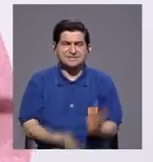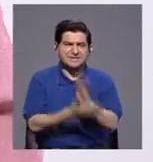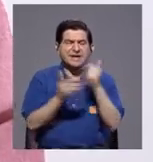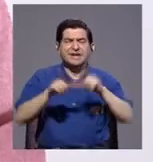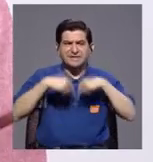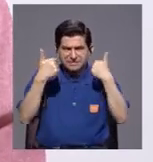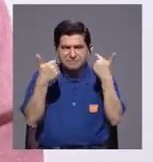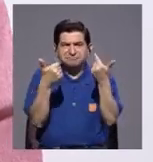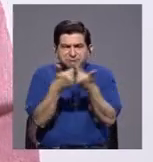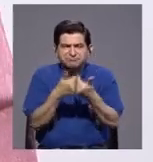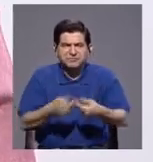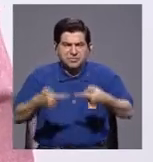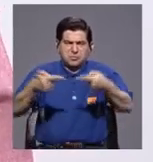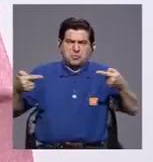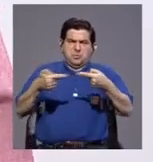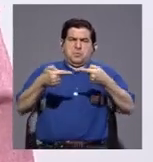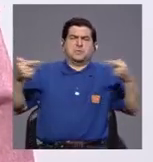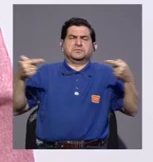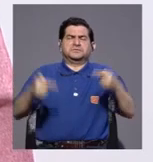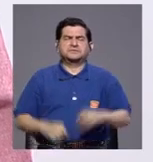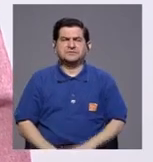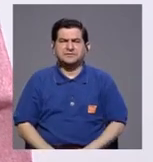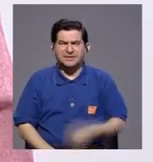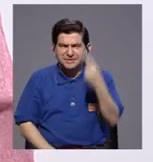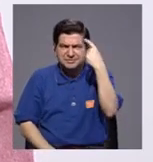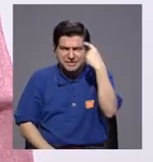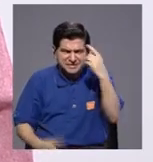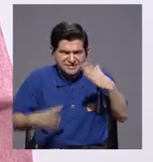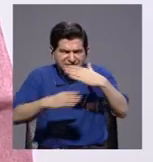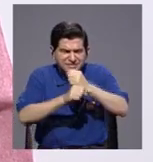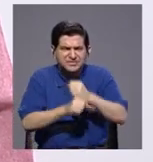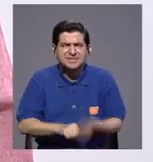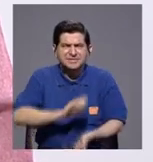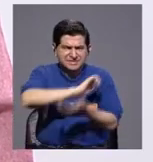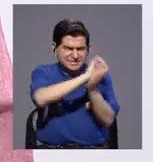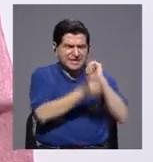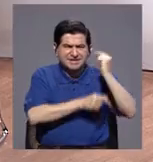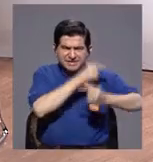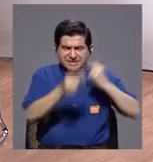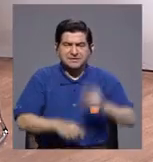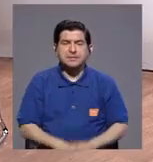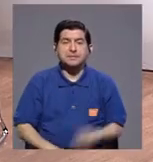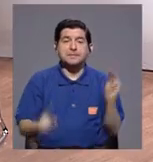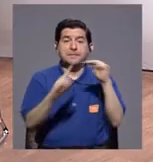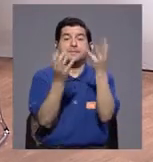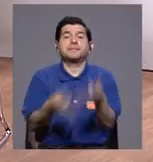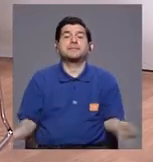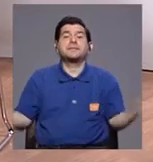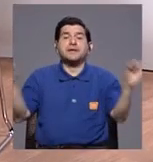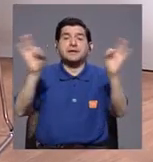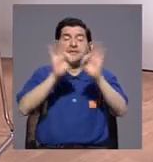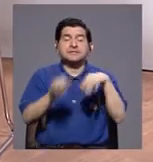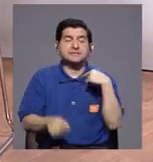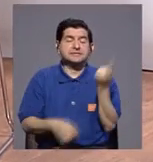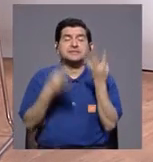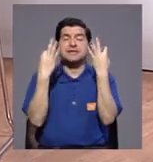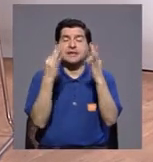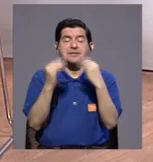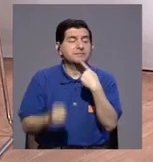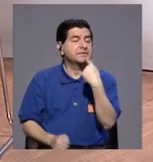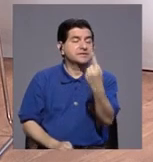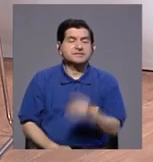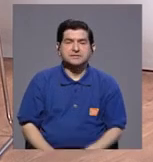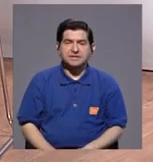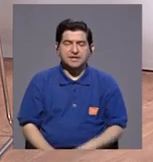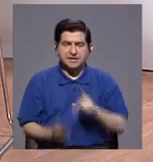sectores se opongan a que a que se hagan aquellas transgénicos un mensaje muy importante que nosotros siempre tratamos de dar a